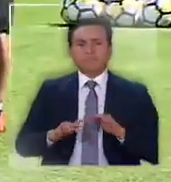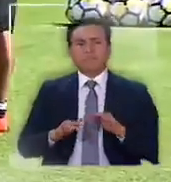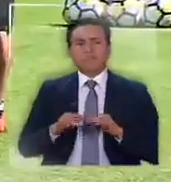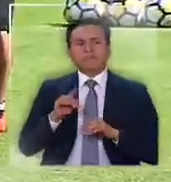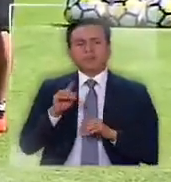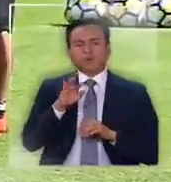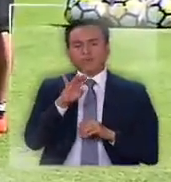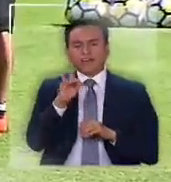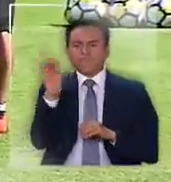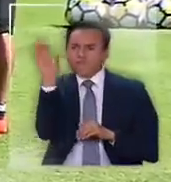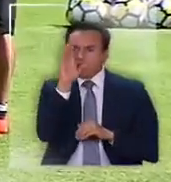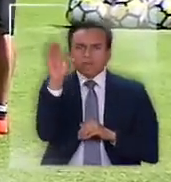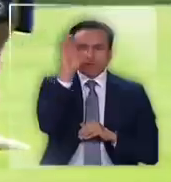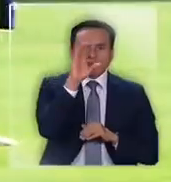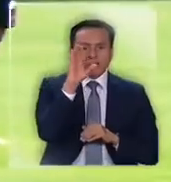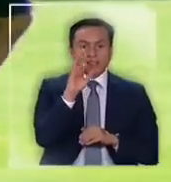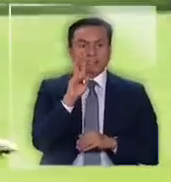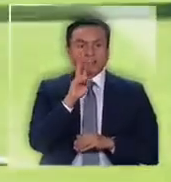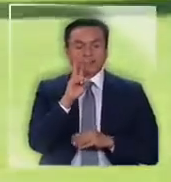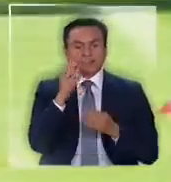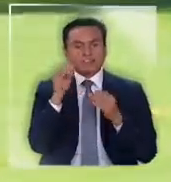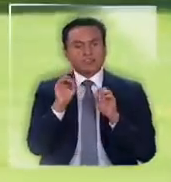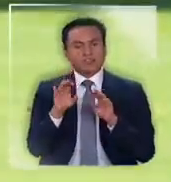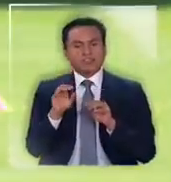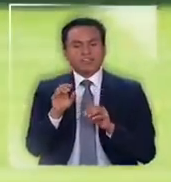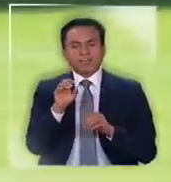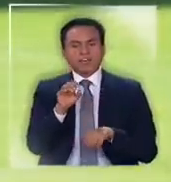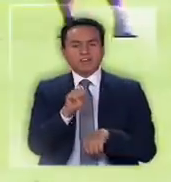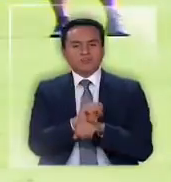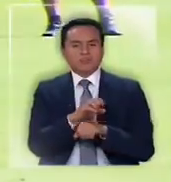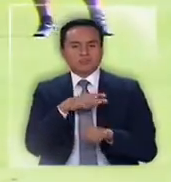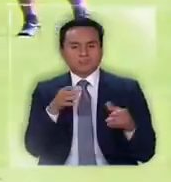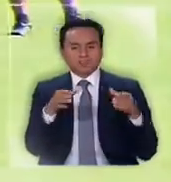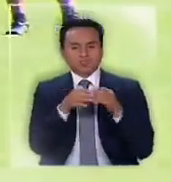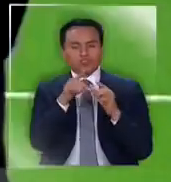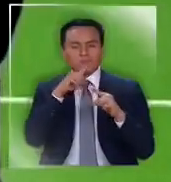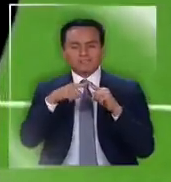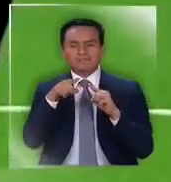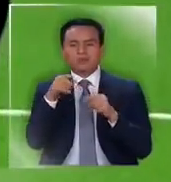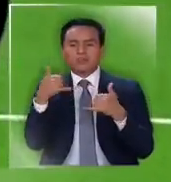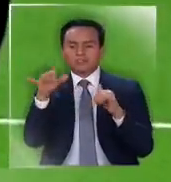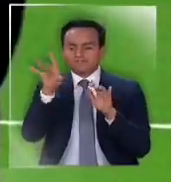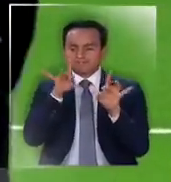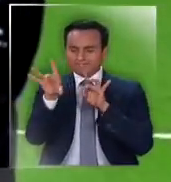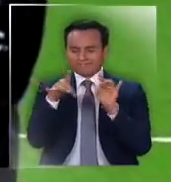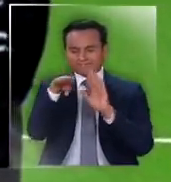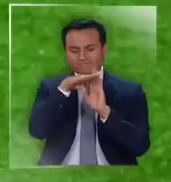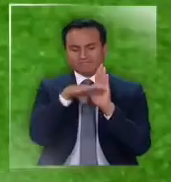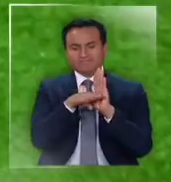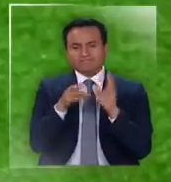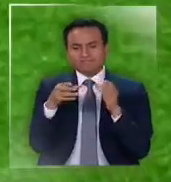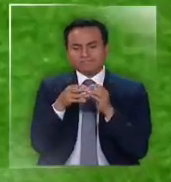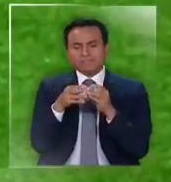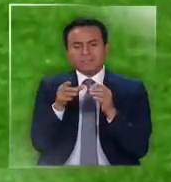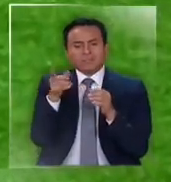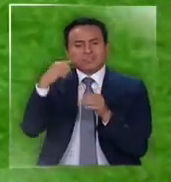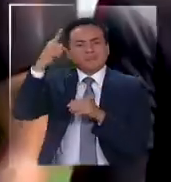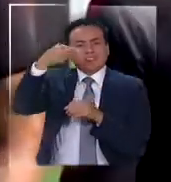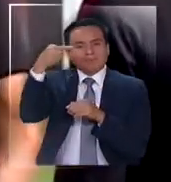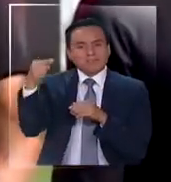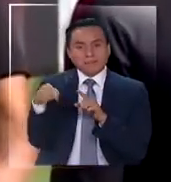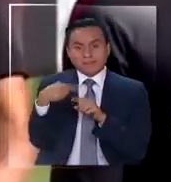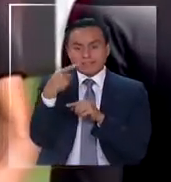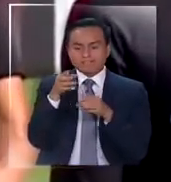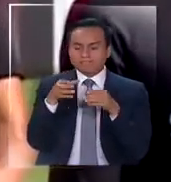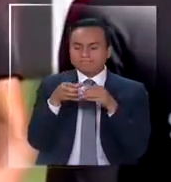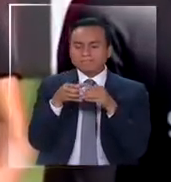Rueda continúa la búsqueda. Este viernes el entrenador de La Roja entregó la nómina de los jugadores que participarán en el microciclo de la próxima semana, la primera